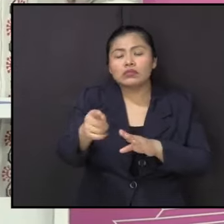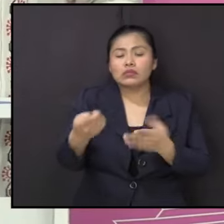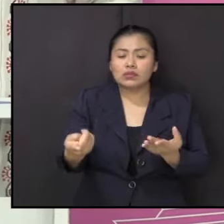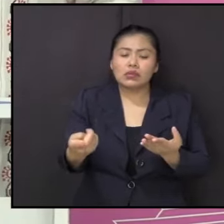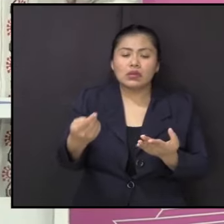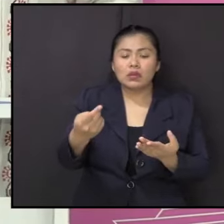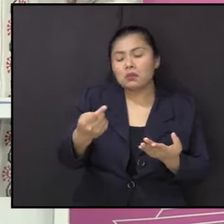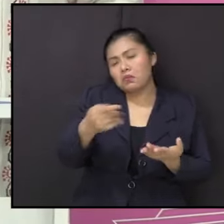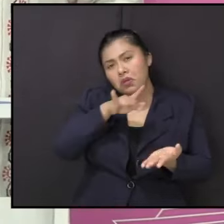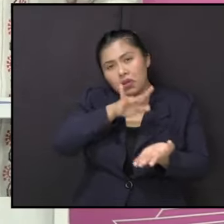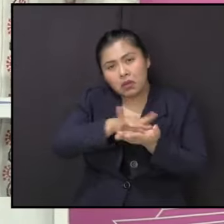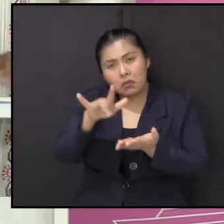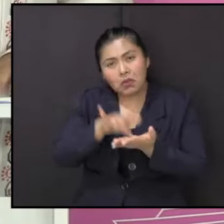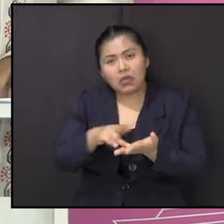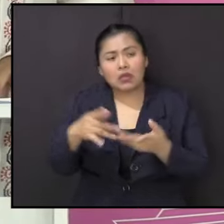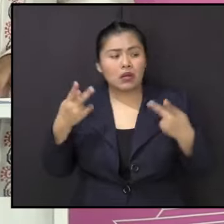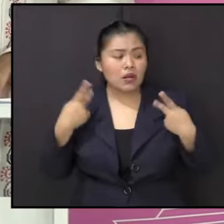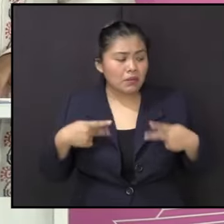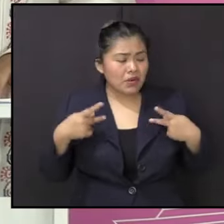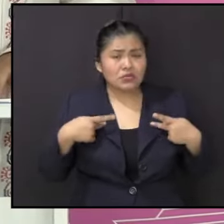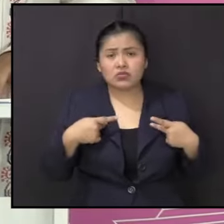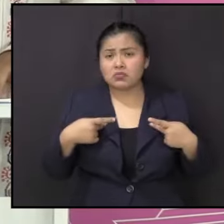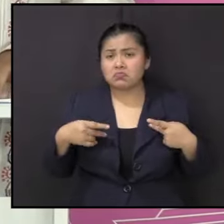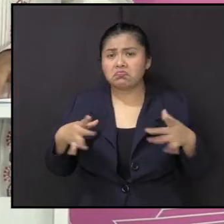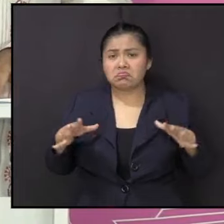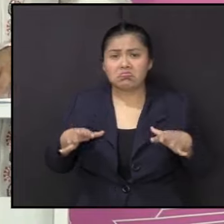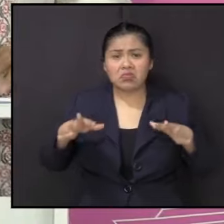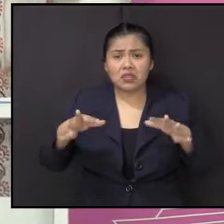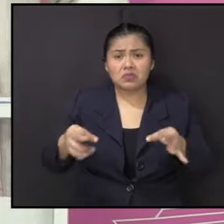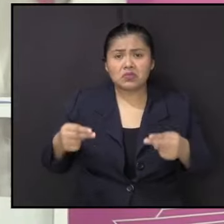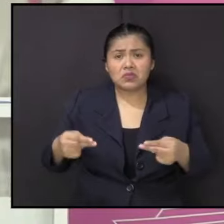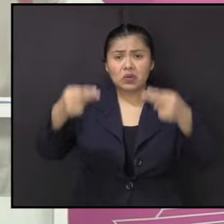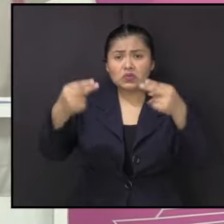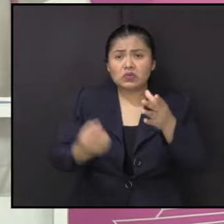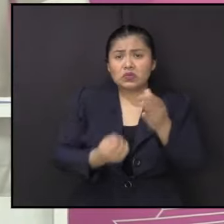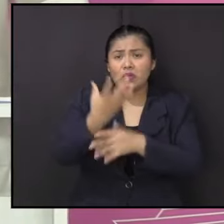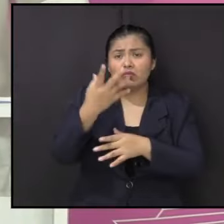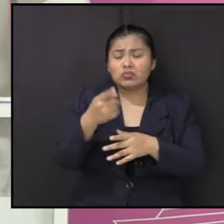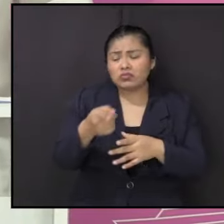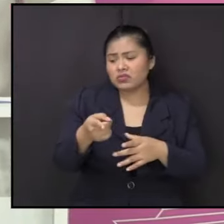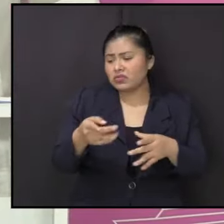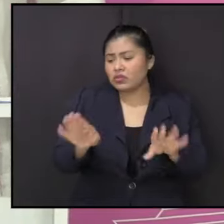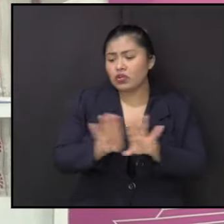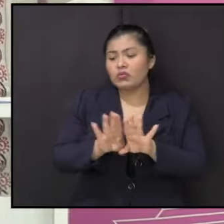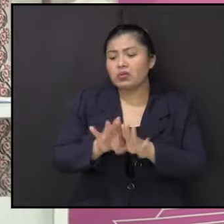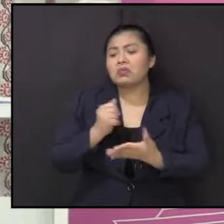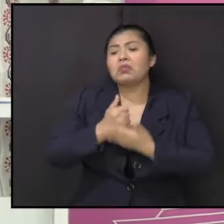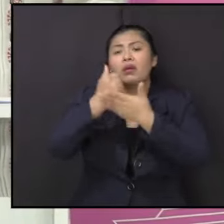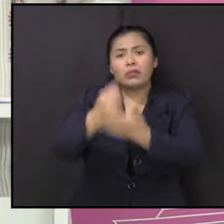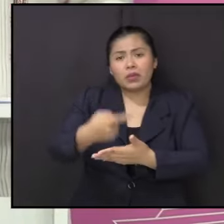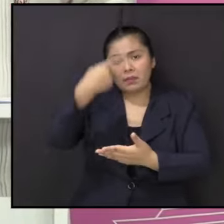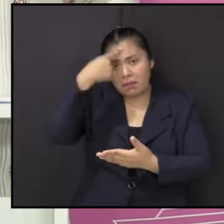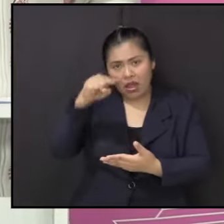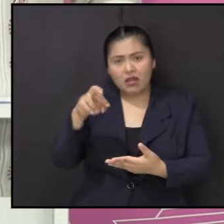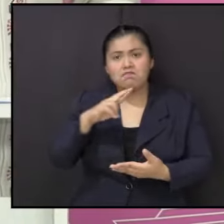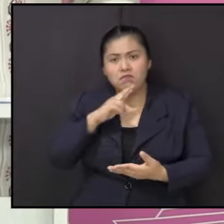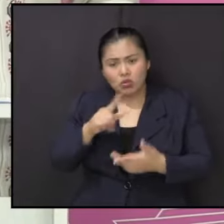las personas que sean emprendedoras puedan seguir con sus negocios y puedan generar una derrama económica? ¿Con quién